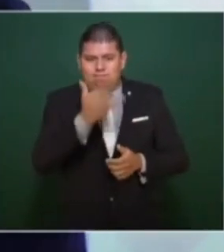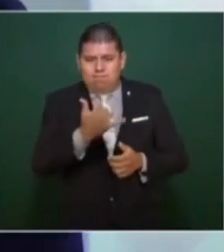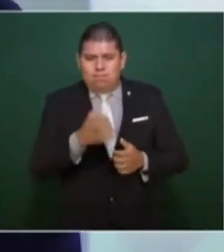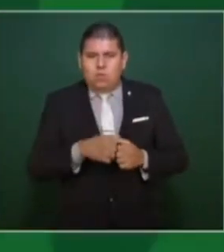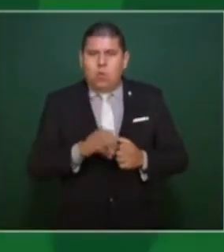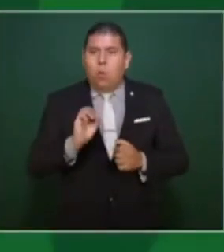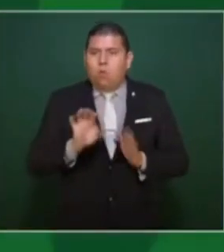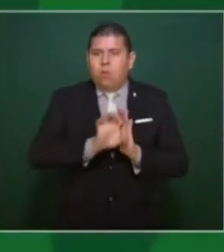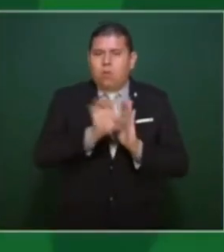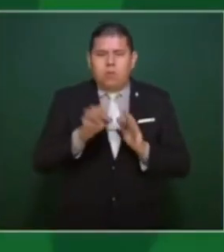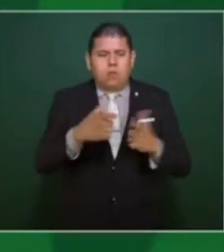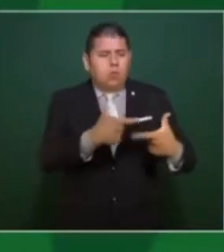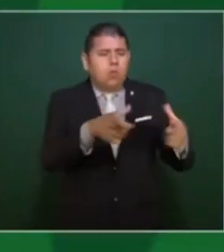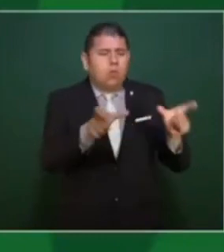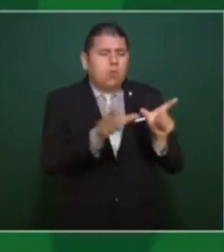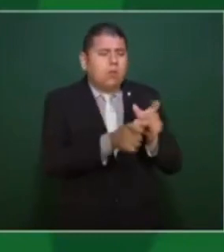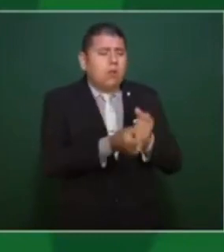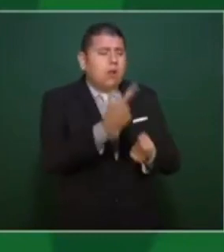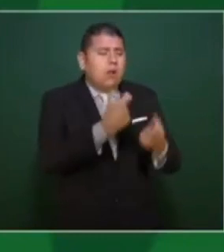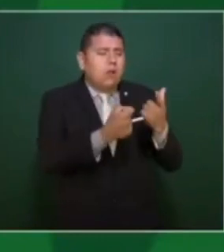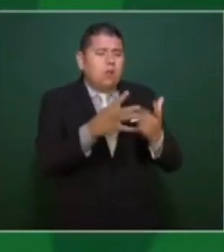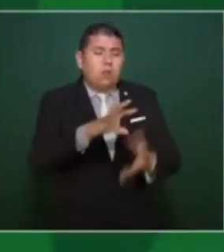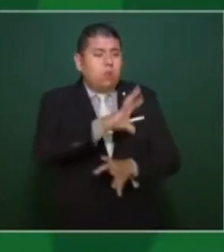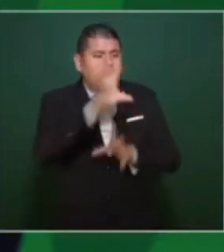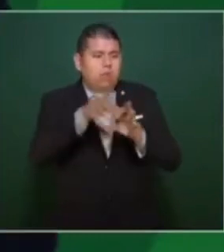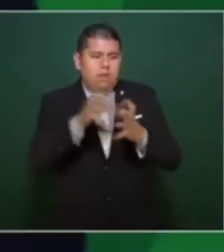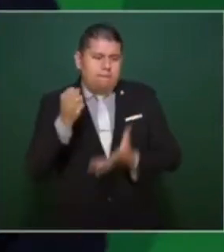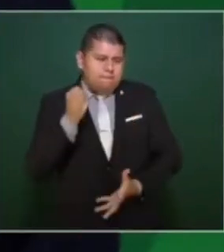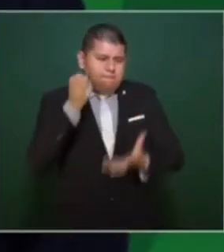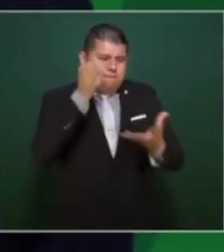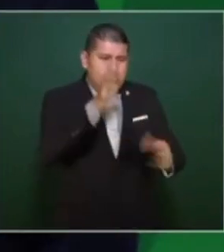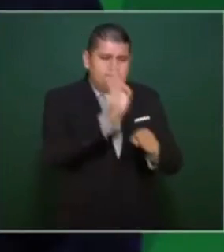Que era una minoría nada más la que se beneficiaba,